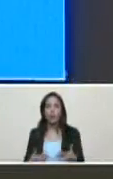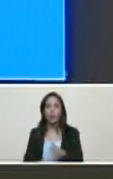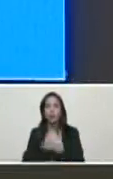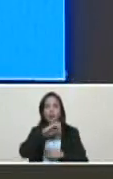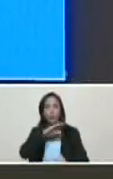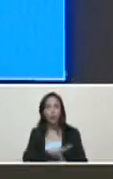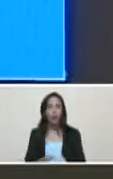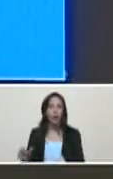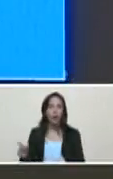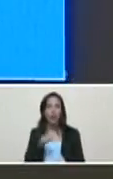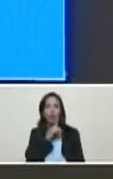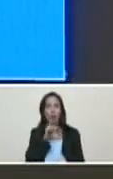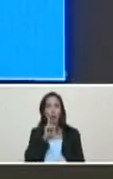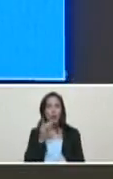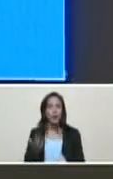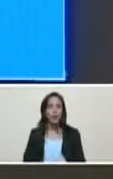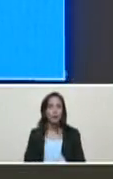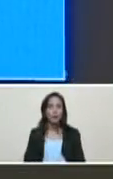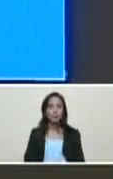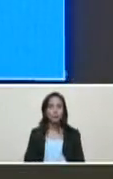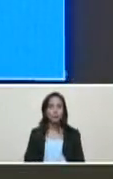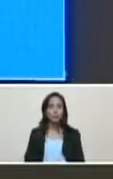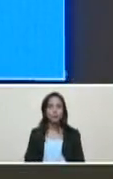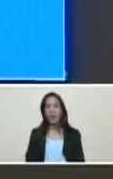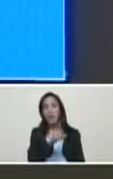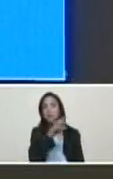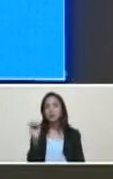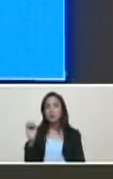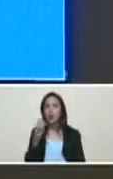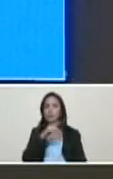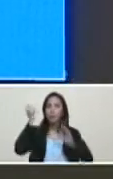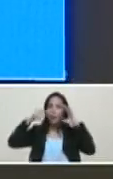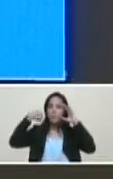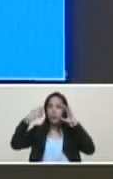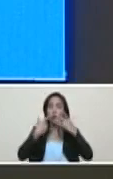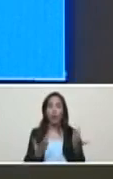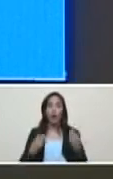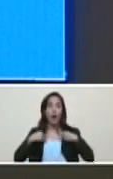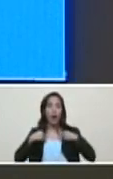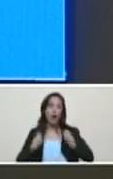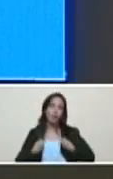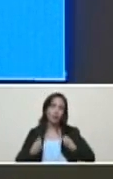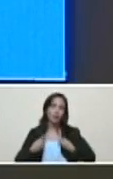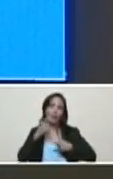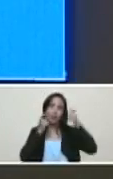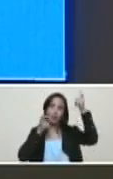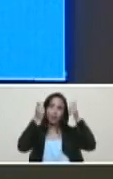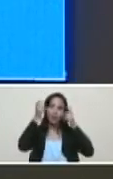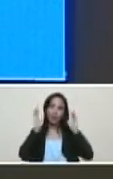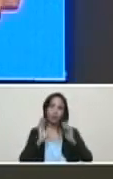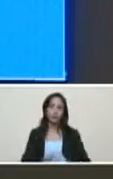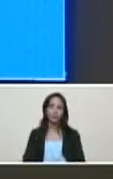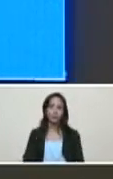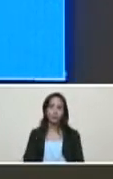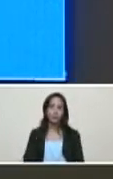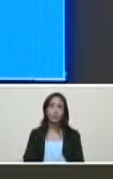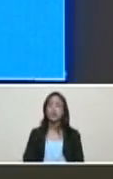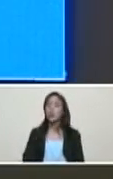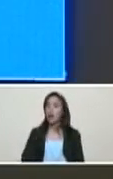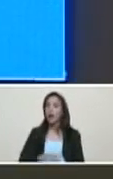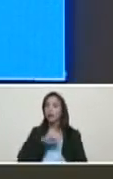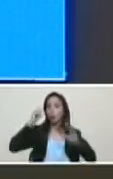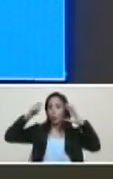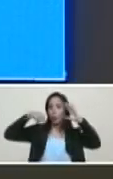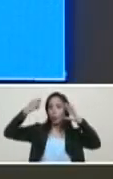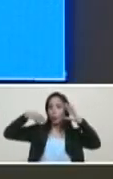novelado que va a tener por lo menos 100 capítulos de la vida de nuestro comandante supremo Hugo Chávez Frías, que se va a empezar a filmar